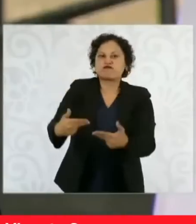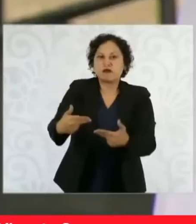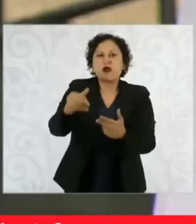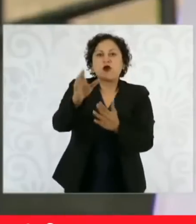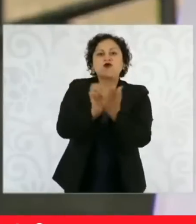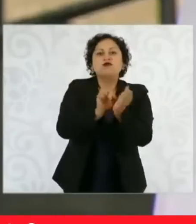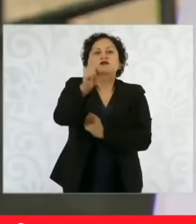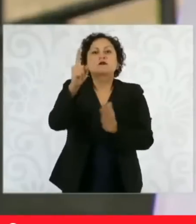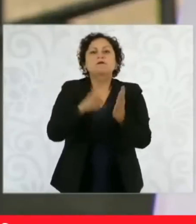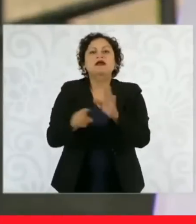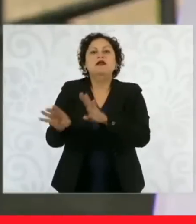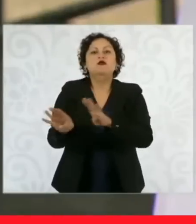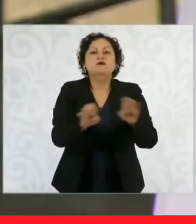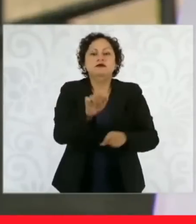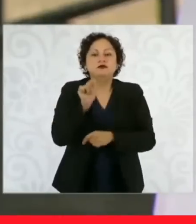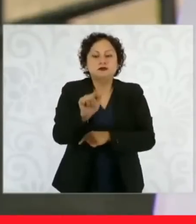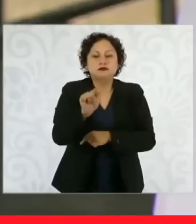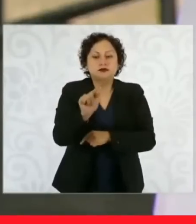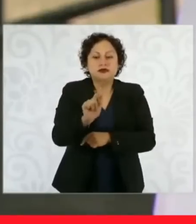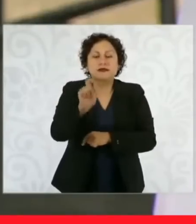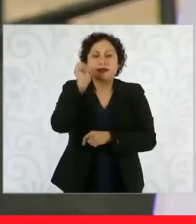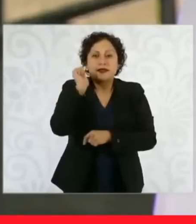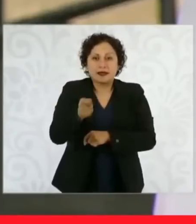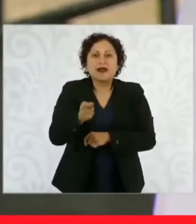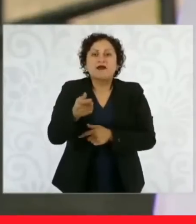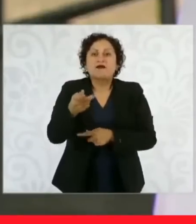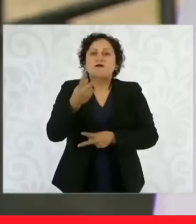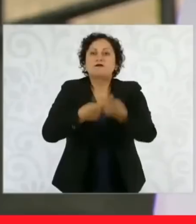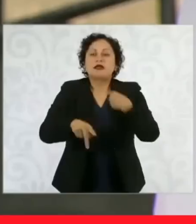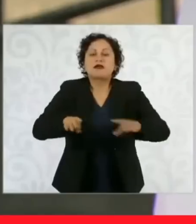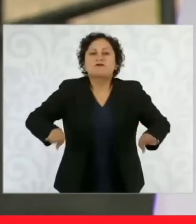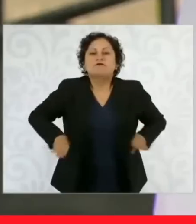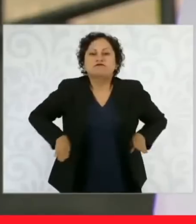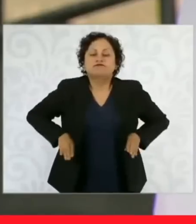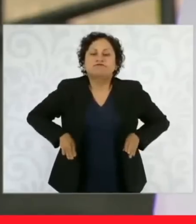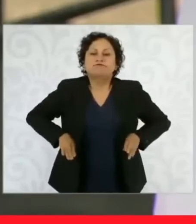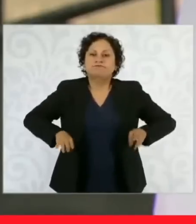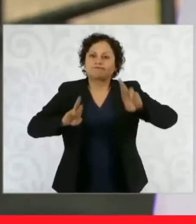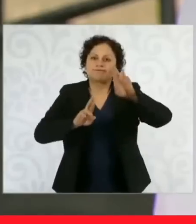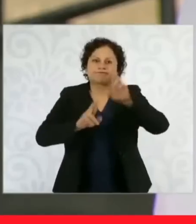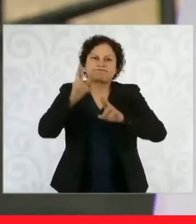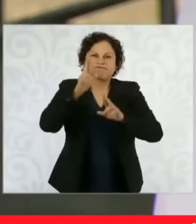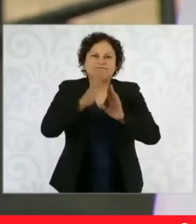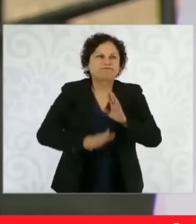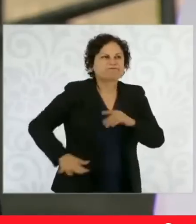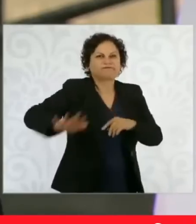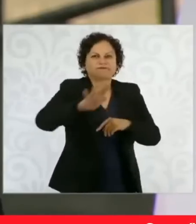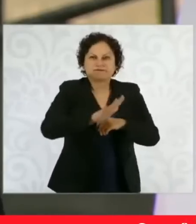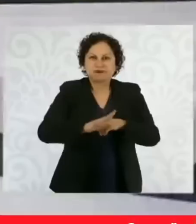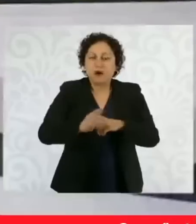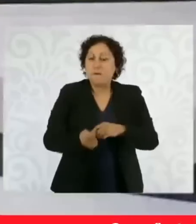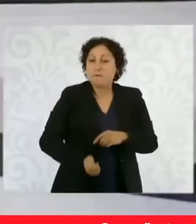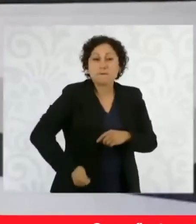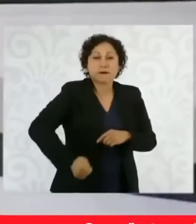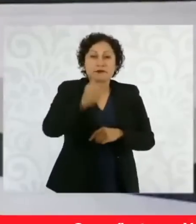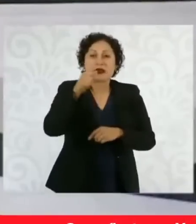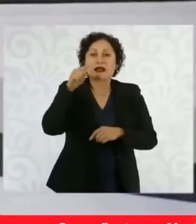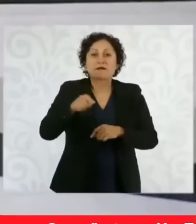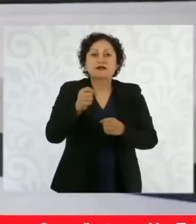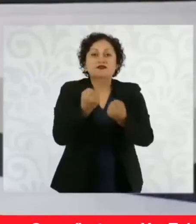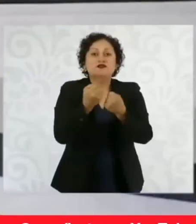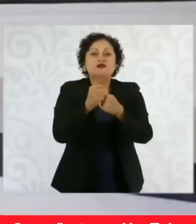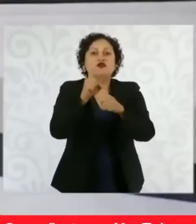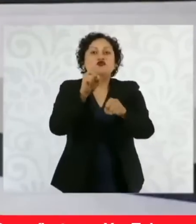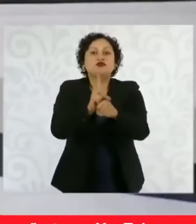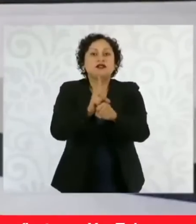1917, visionaria, nacionalista y justa, la primera en reconocer derechos sociales,